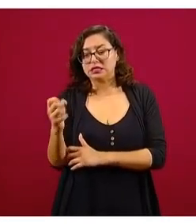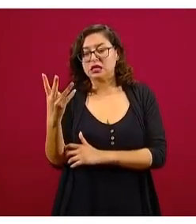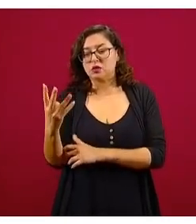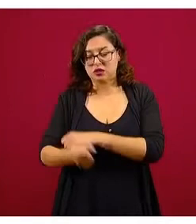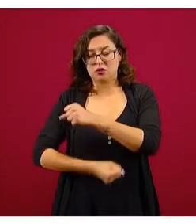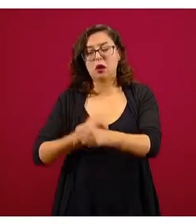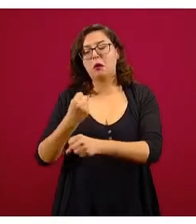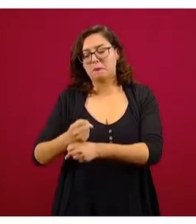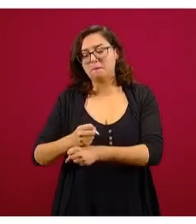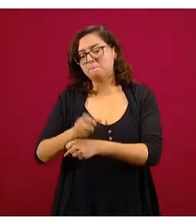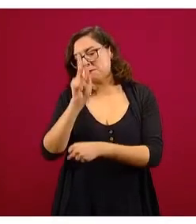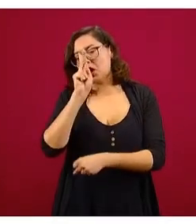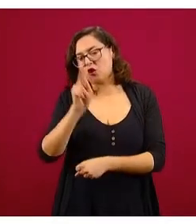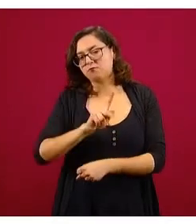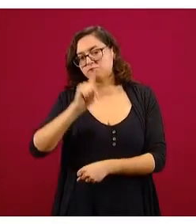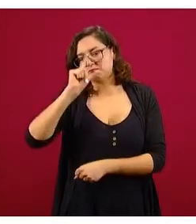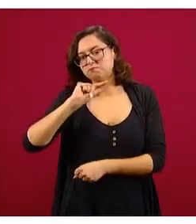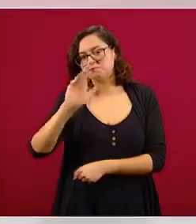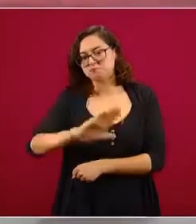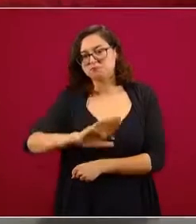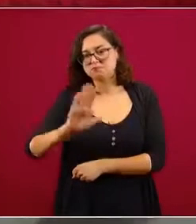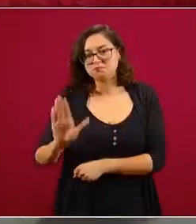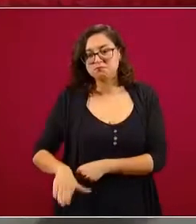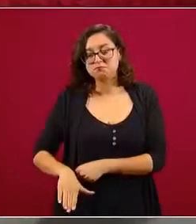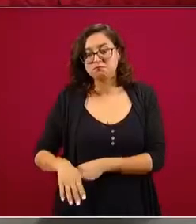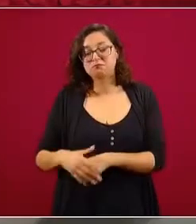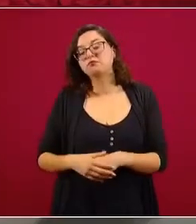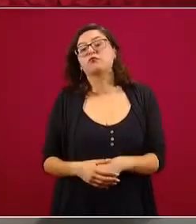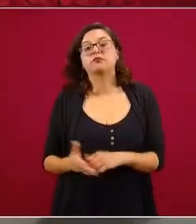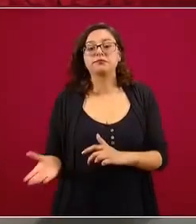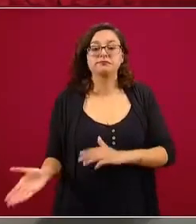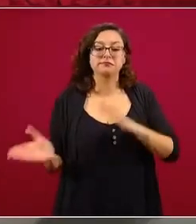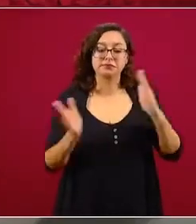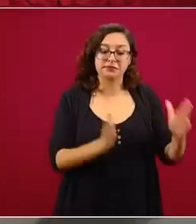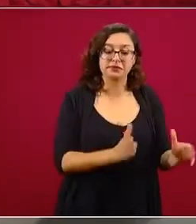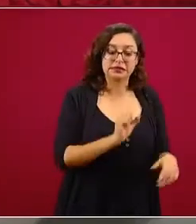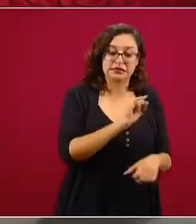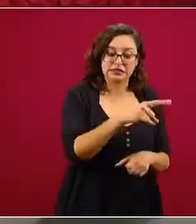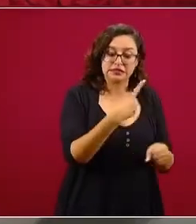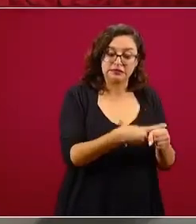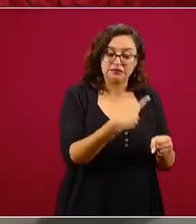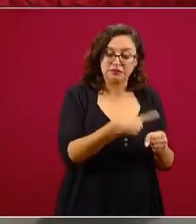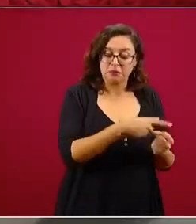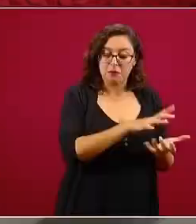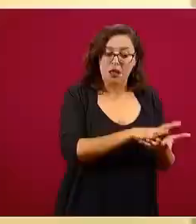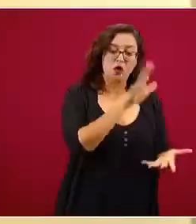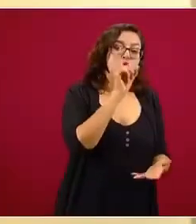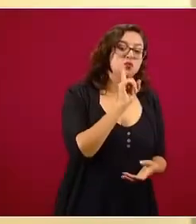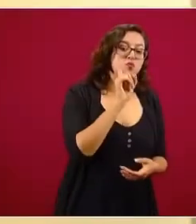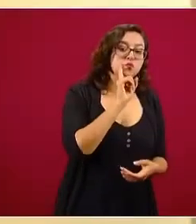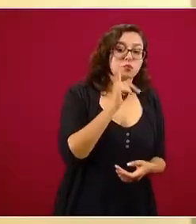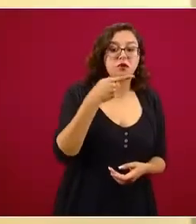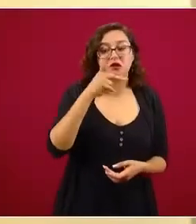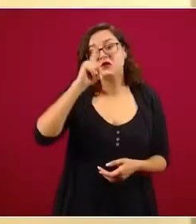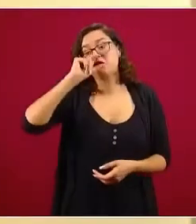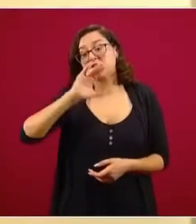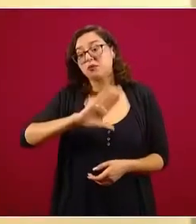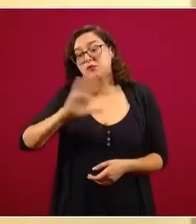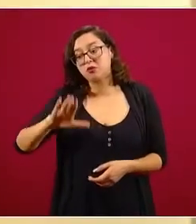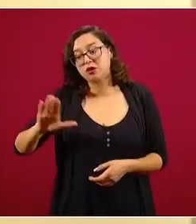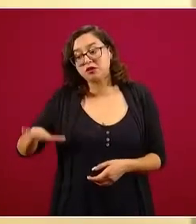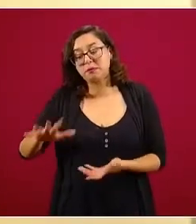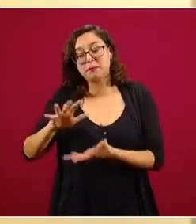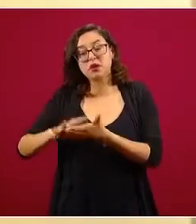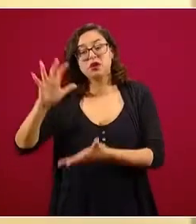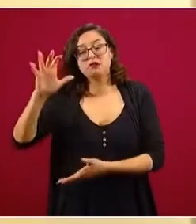64 años. Y a diferencia de todos los casos confirmados, aquí sí son los hombres los que han